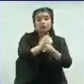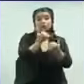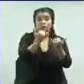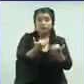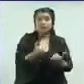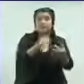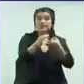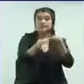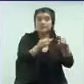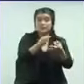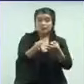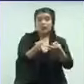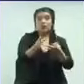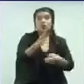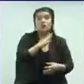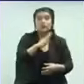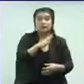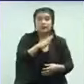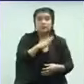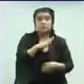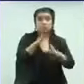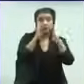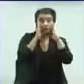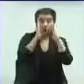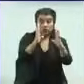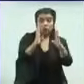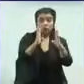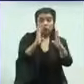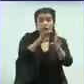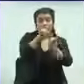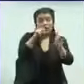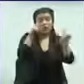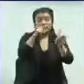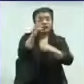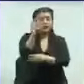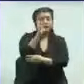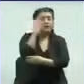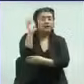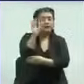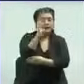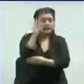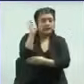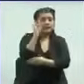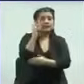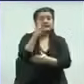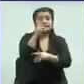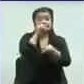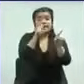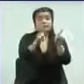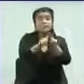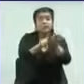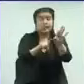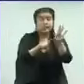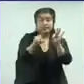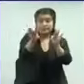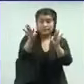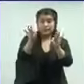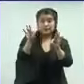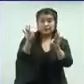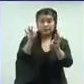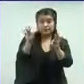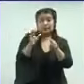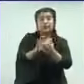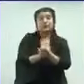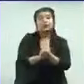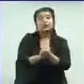usted, pondremos una atención a los puntos más sobresalientes y con la invitación, por supuesto, a